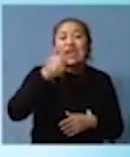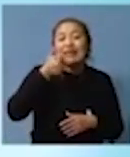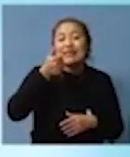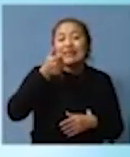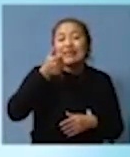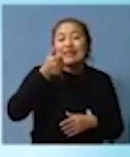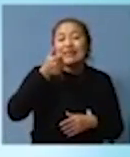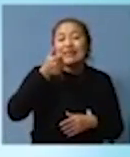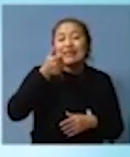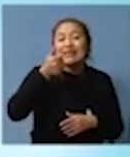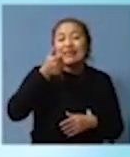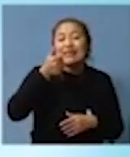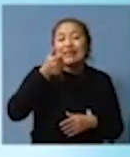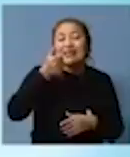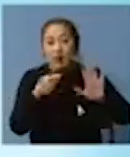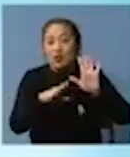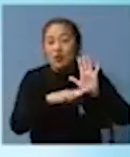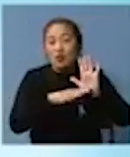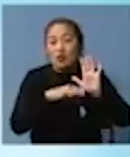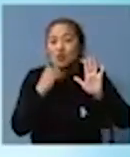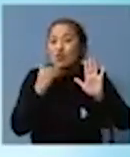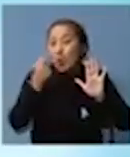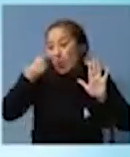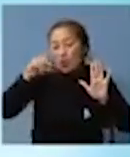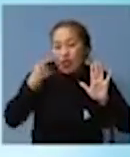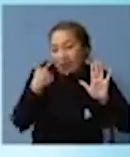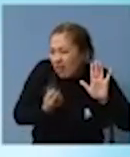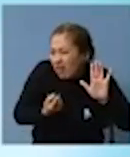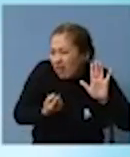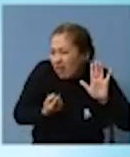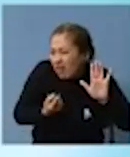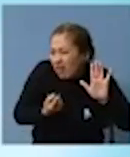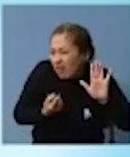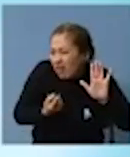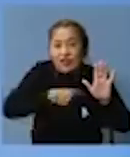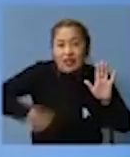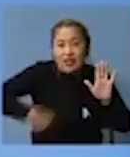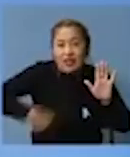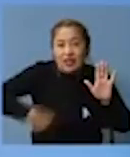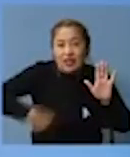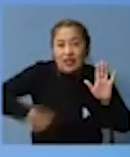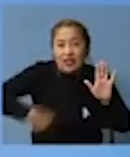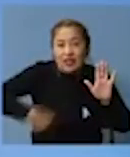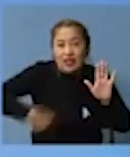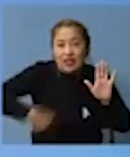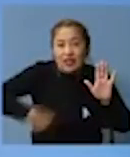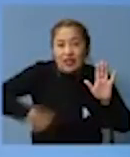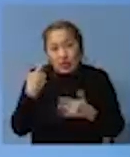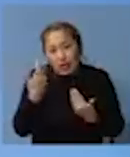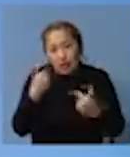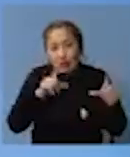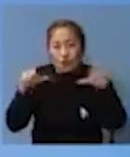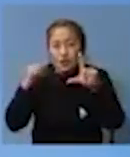Después lo planta Casas y Casas no se entera hasta el final. Y hablando de Casas, enseguida, mientras charlamos, vamos